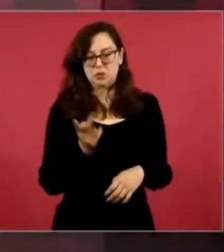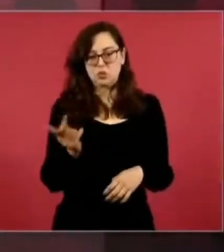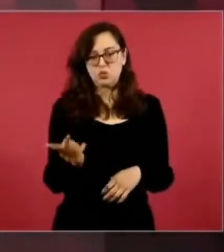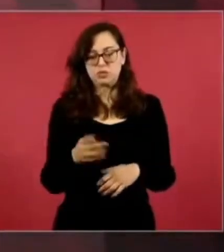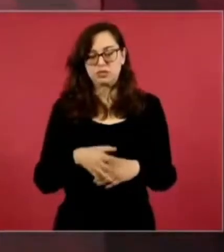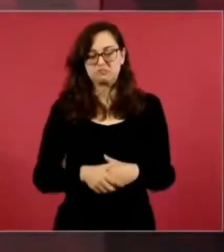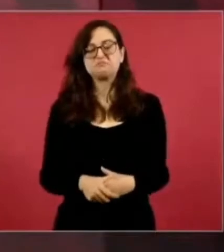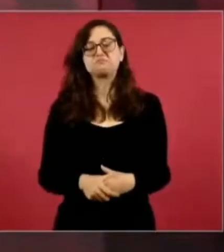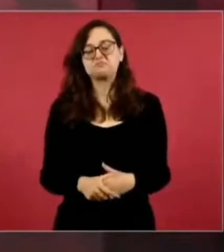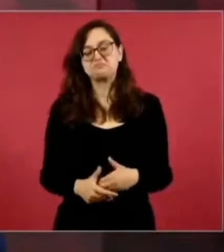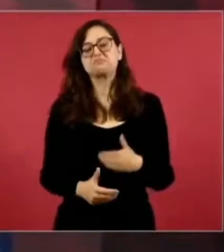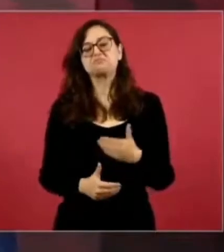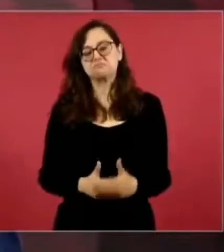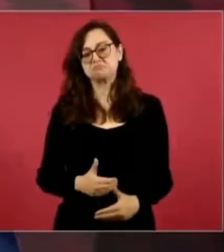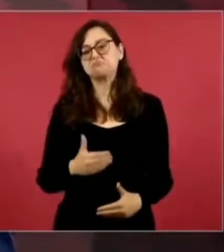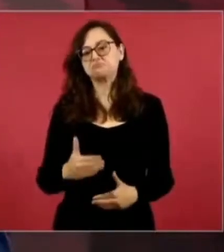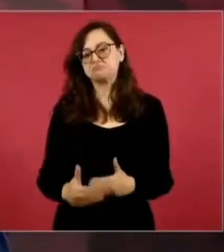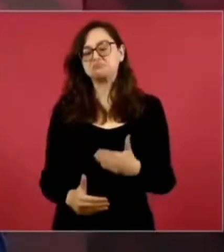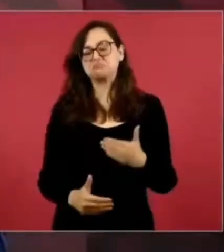nos va a ir muy bien,